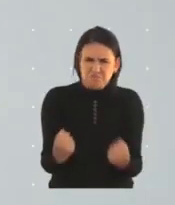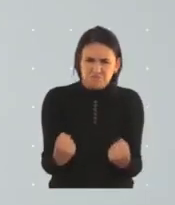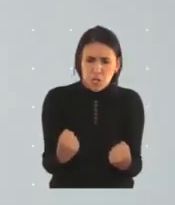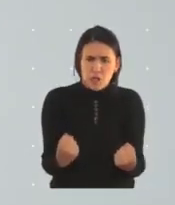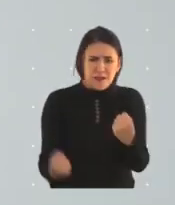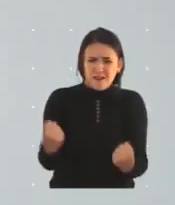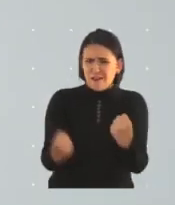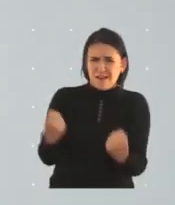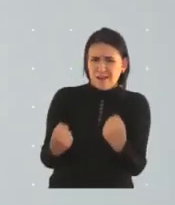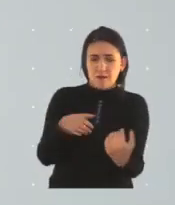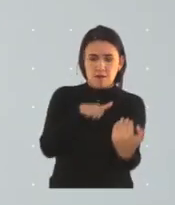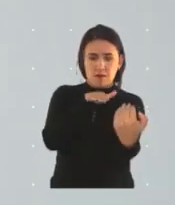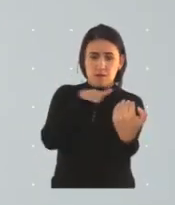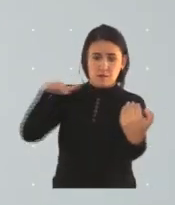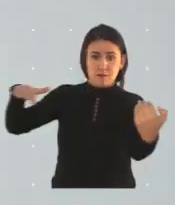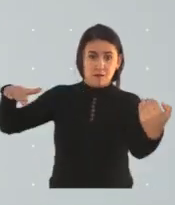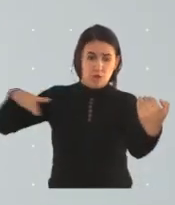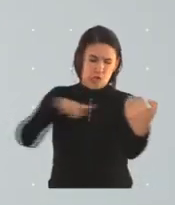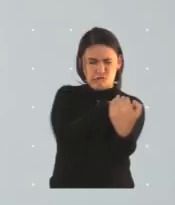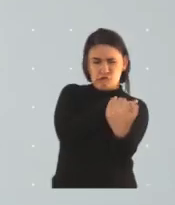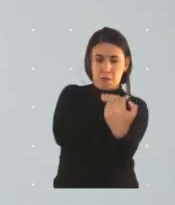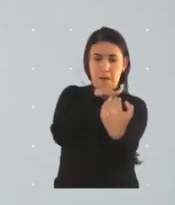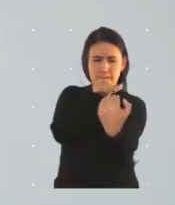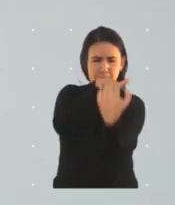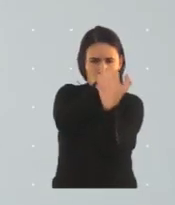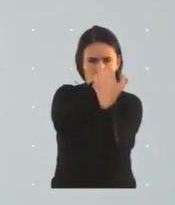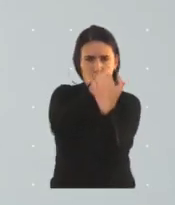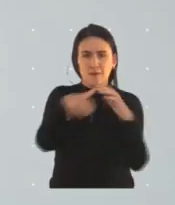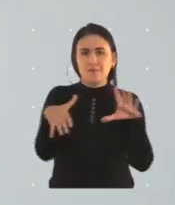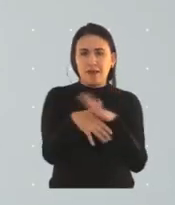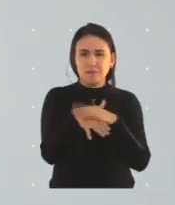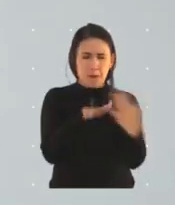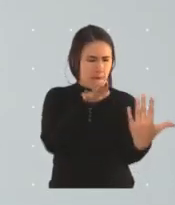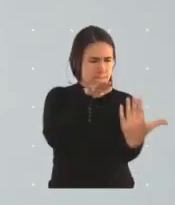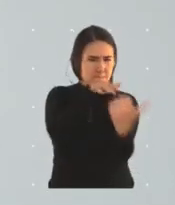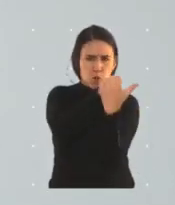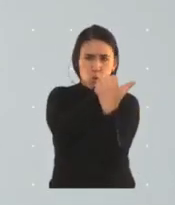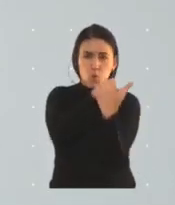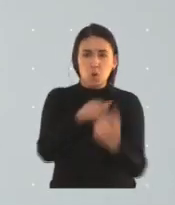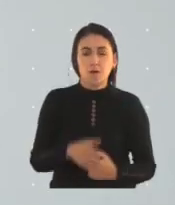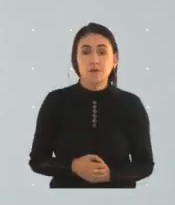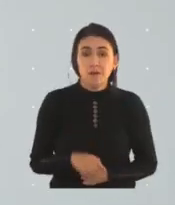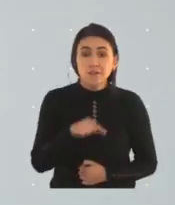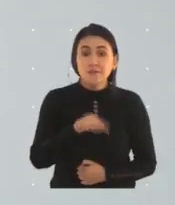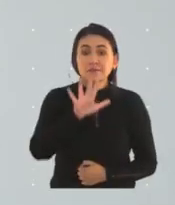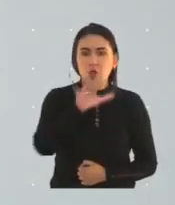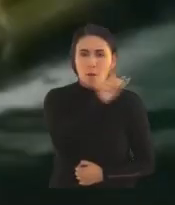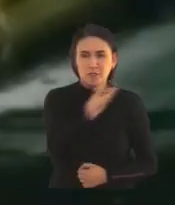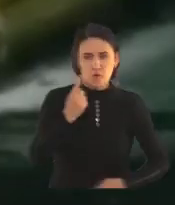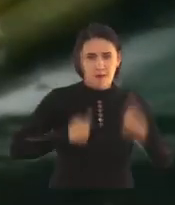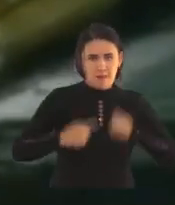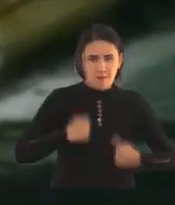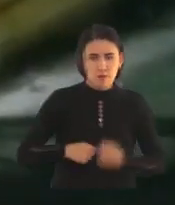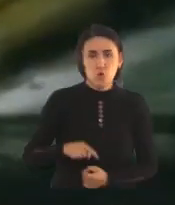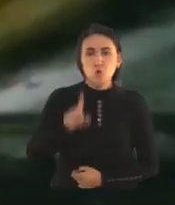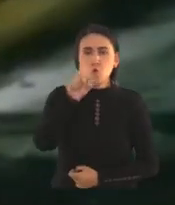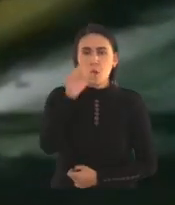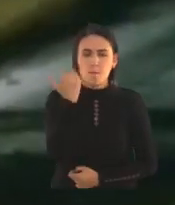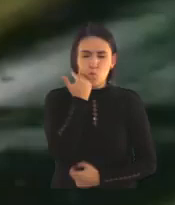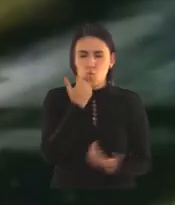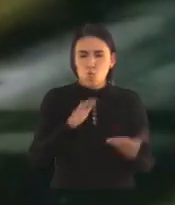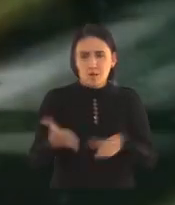control, invadió el carril contrario y chocó contra un taxi. Este accidente dejó cinco personas heridas y una mujer